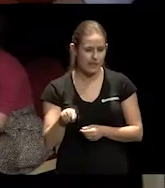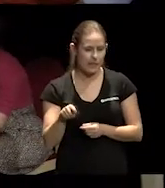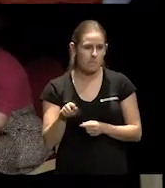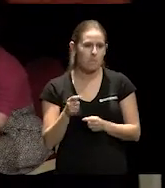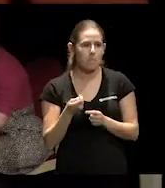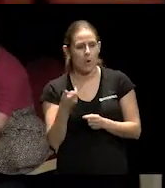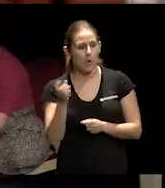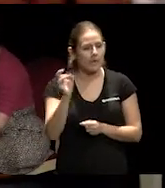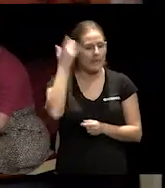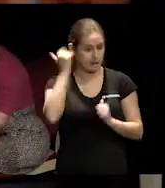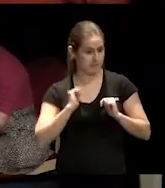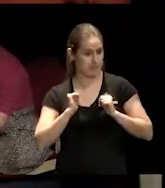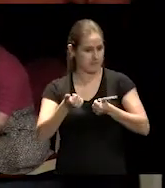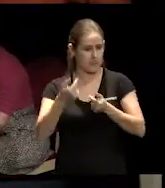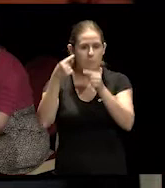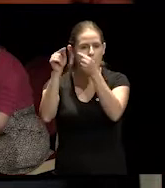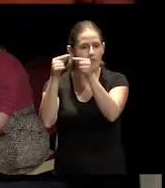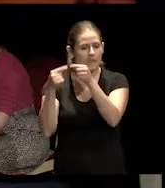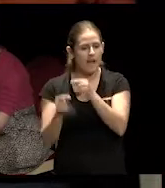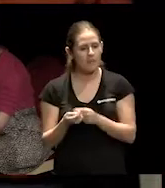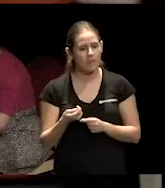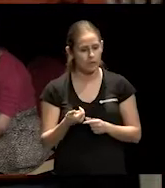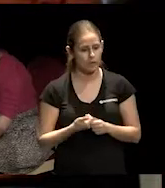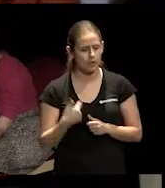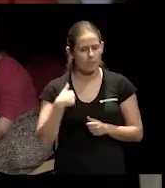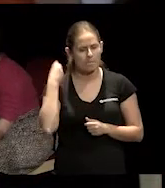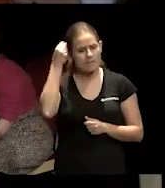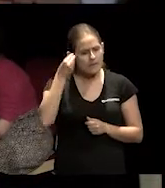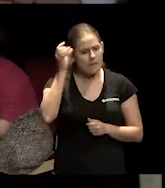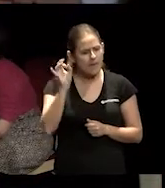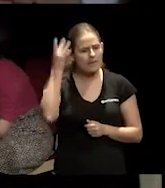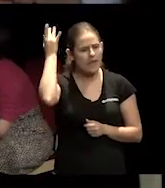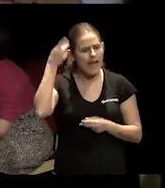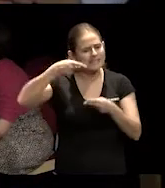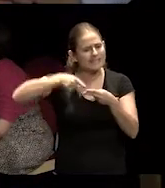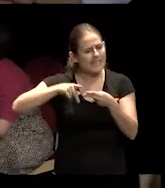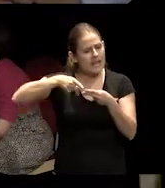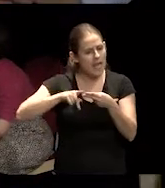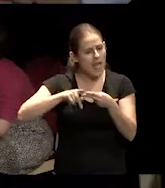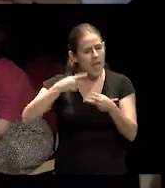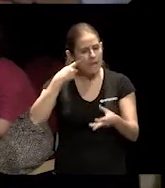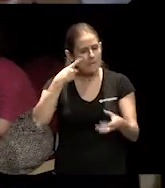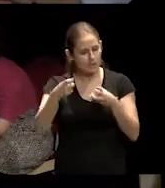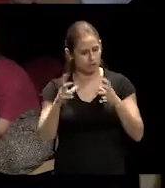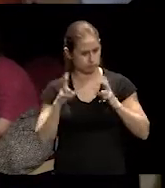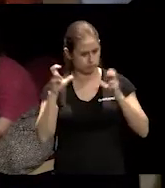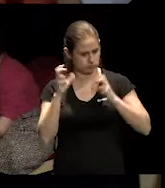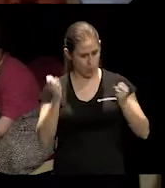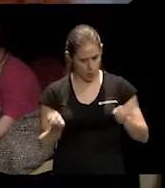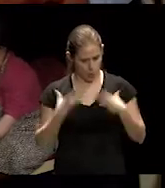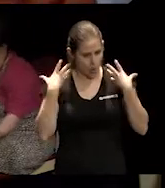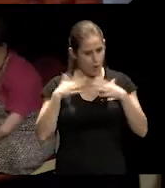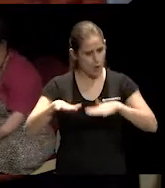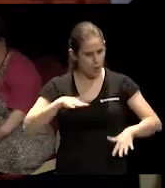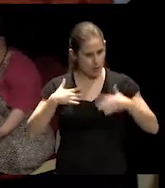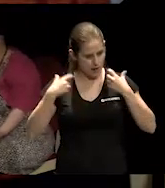un poco la idea con la que yo iba. Yo iba con una idea de impartir unos talleres de expresión corporal en los que jugar con ejercicios